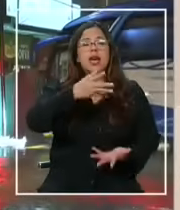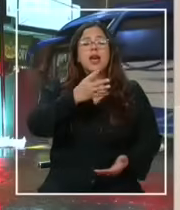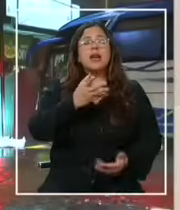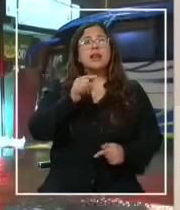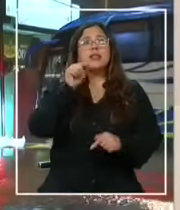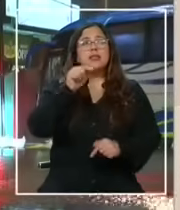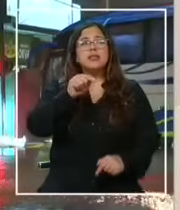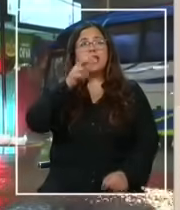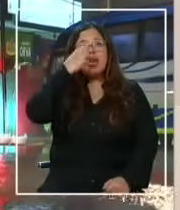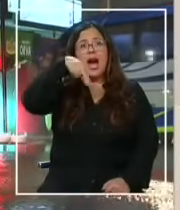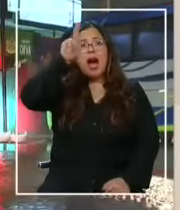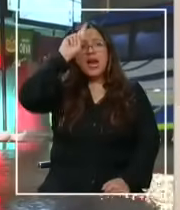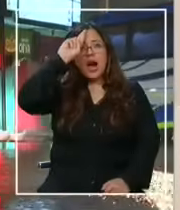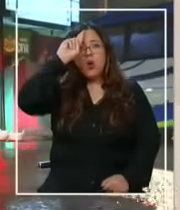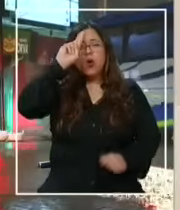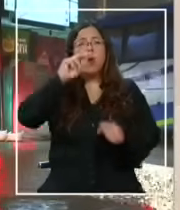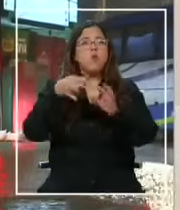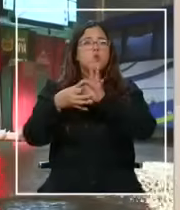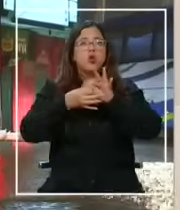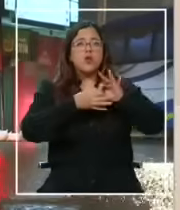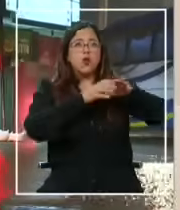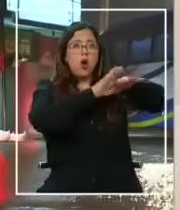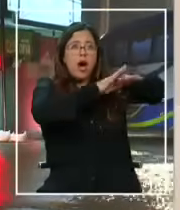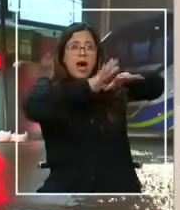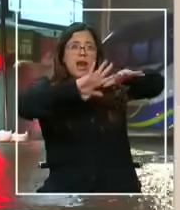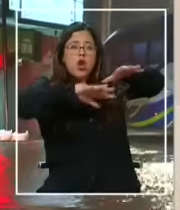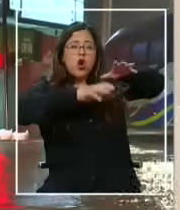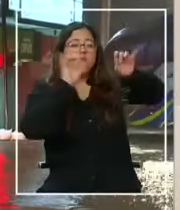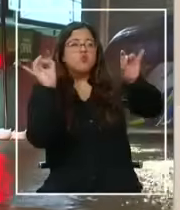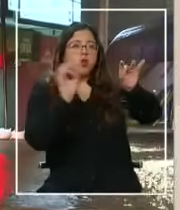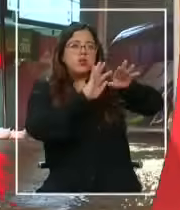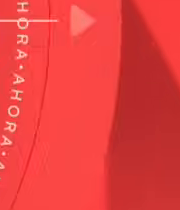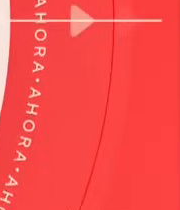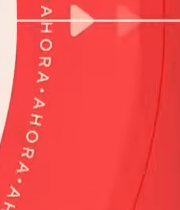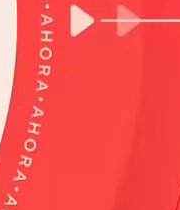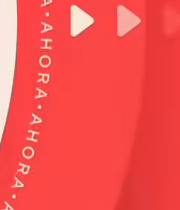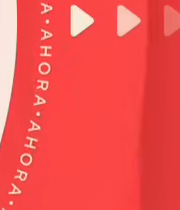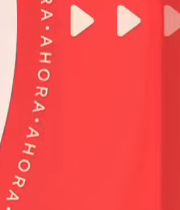habitantes Consuelo sot mayor nos cuenta más Consuelo buenas